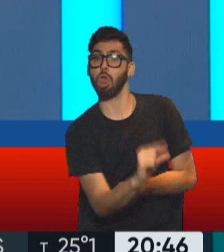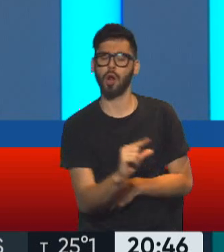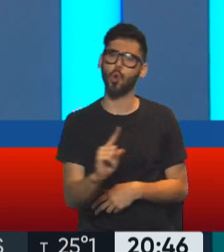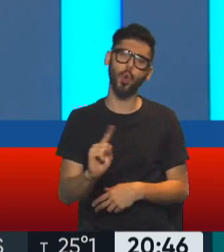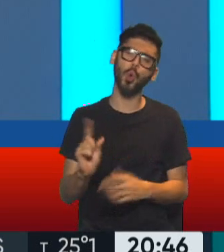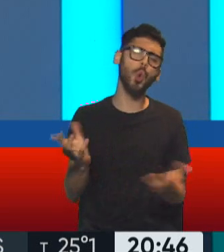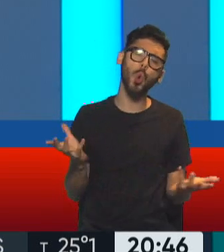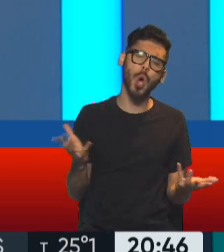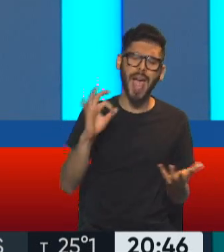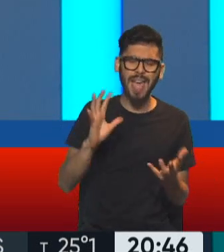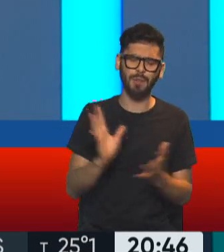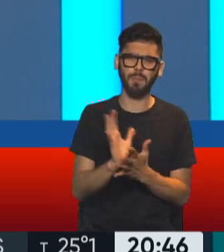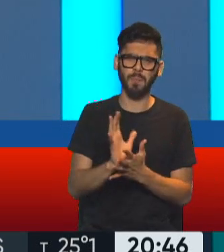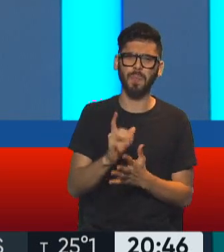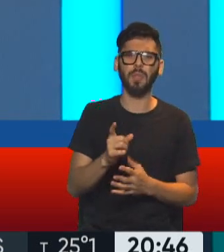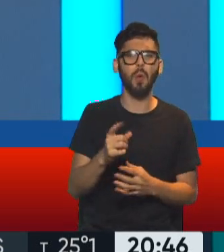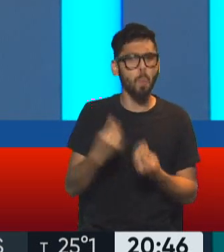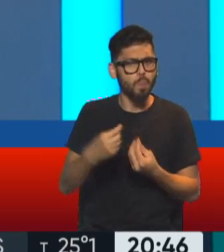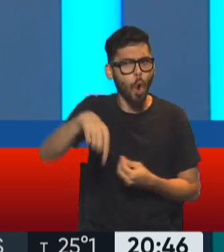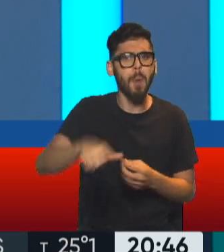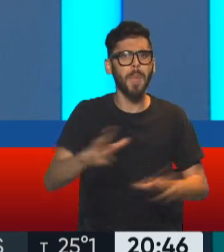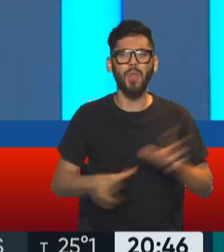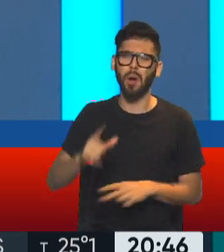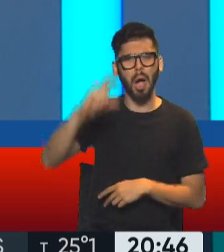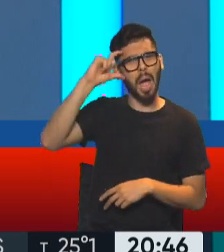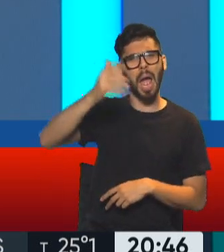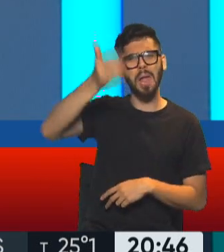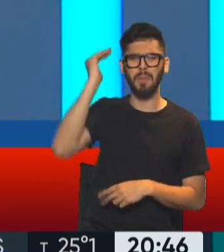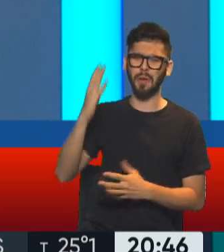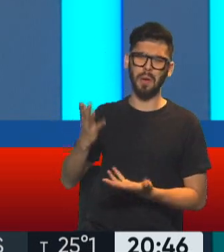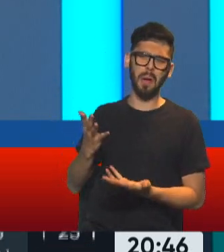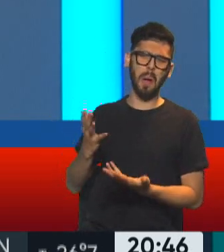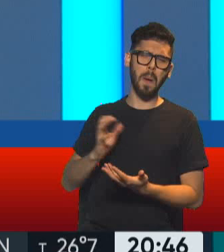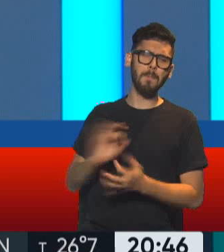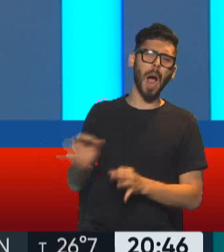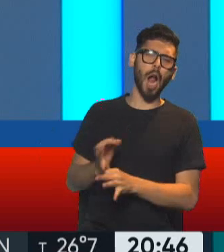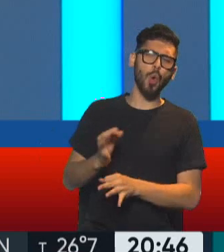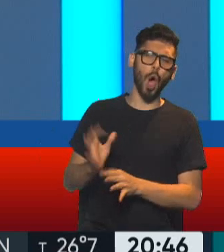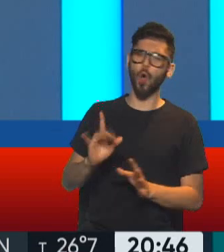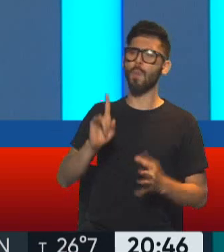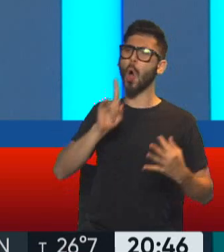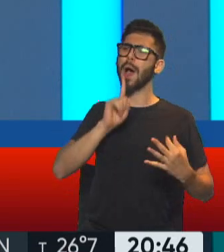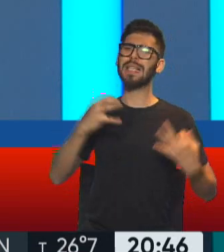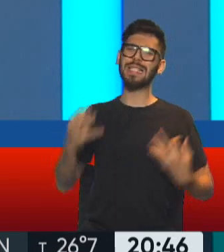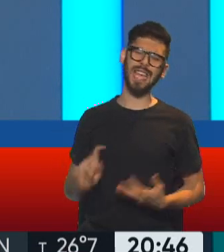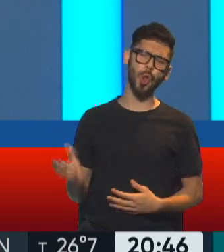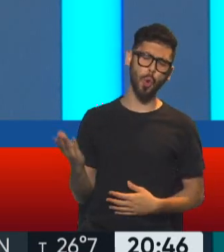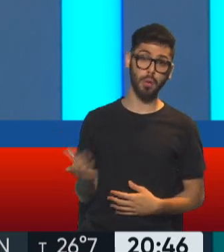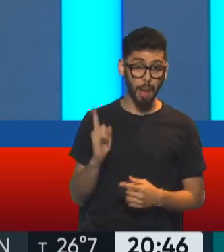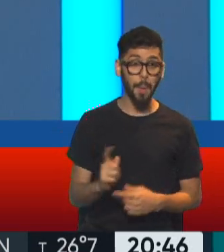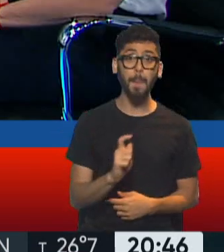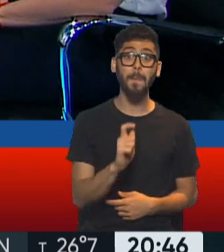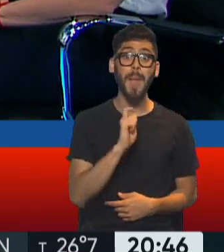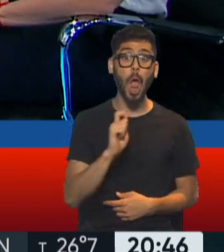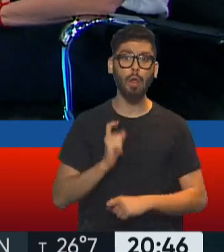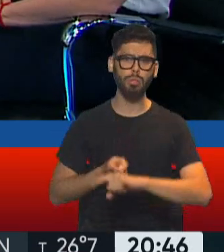un mensaje. Mucha gente me dijo, ay, qué mal educado Esper, qué mal que se comportó, qué falta de seriedad. Incluso con los propios periodistas que llevaron adelante